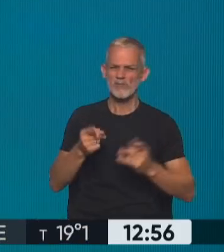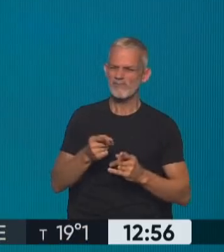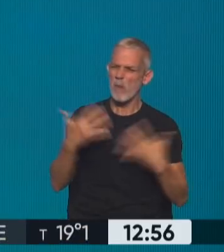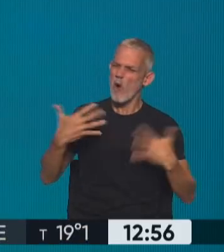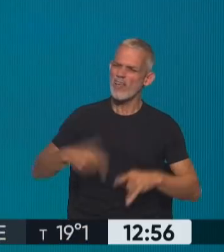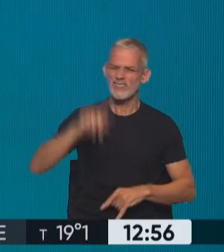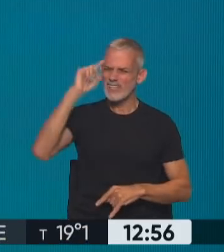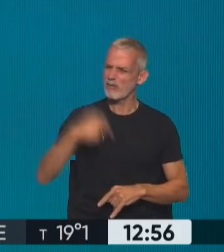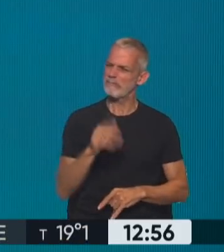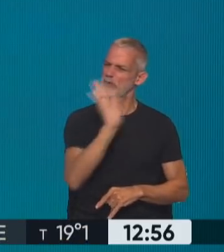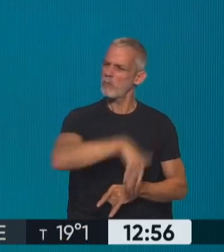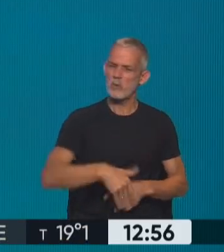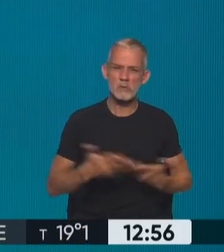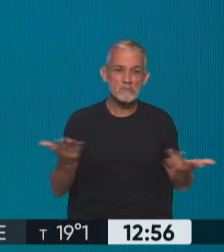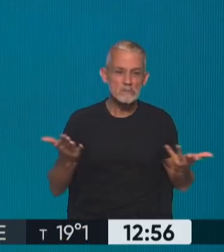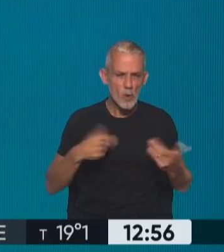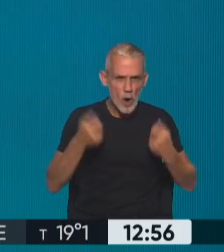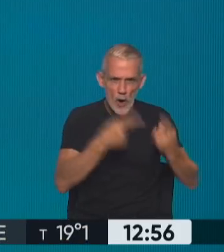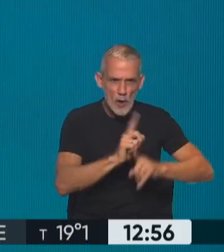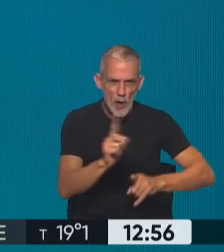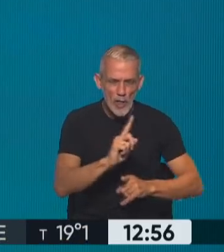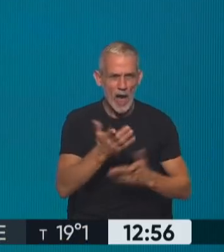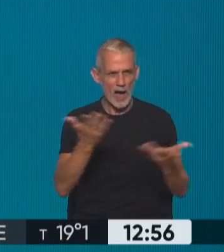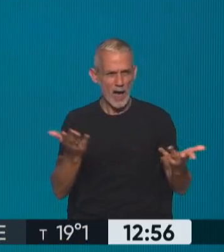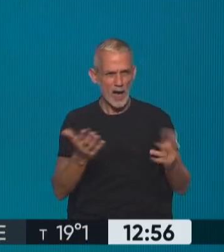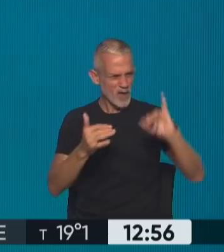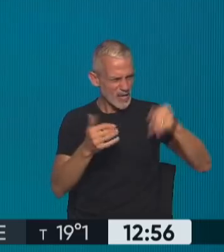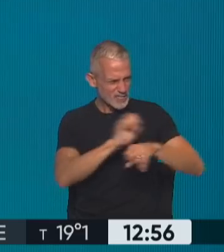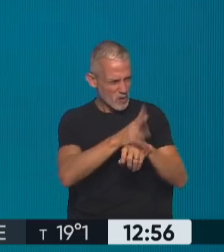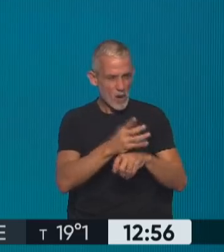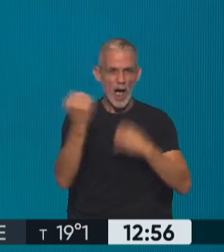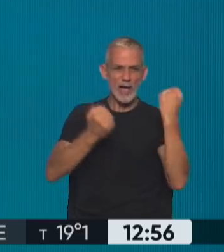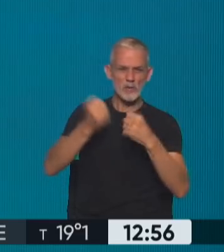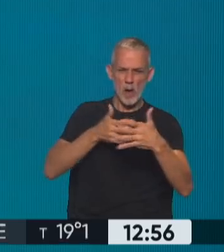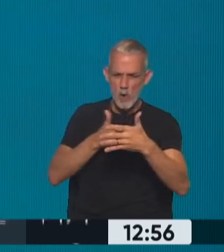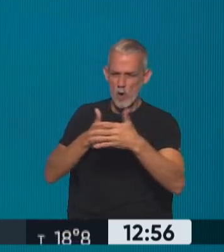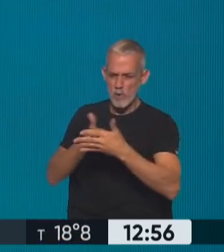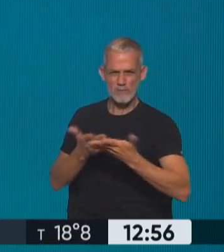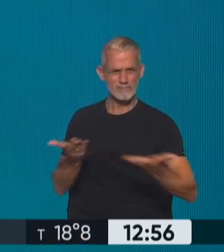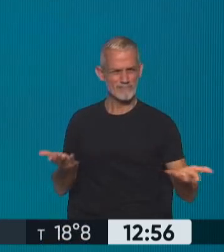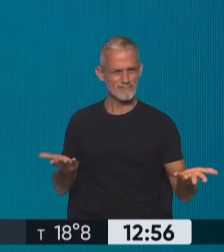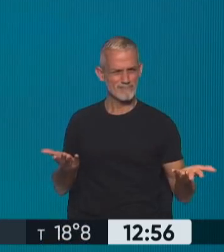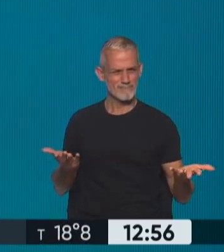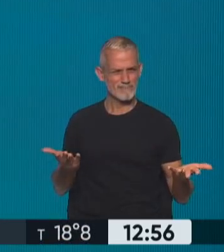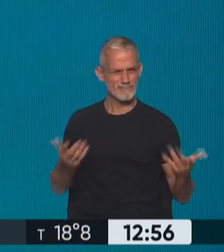estorbo y no permita la actividad económica. Fíjese usted,